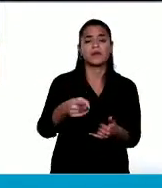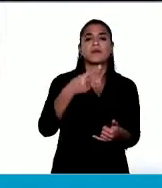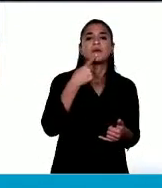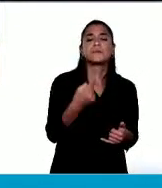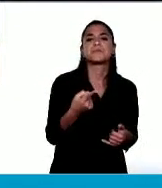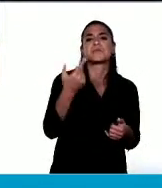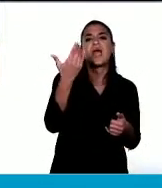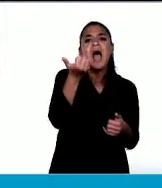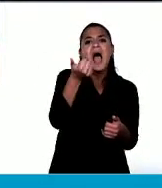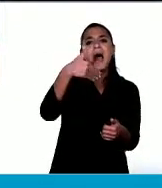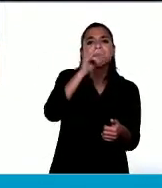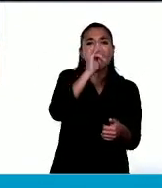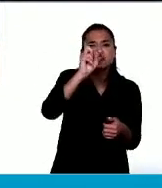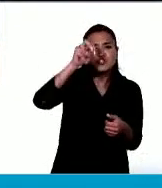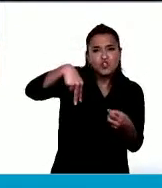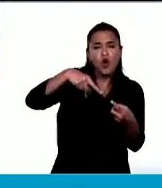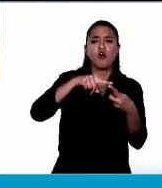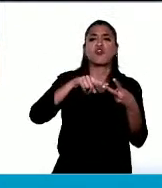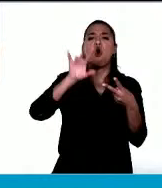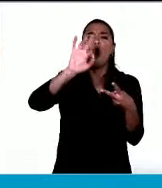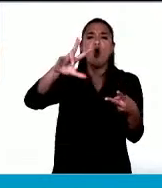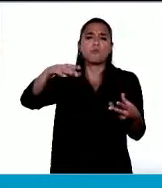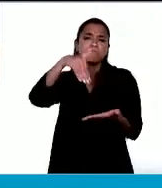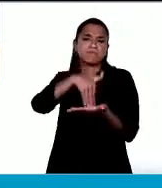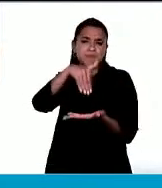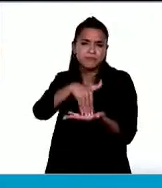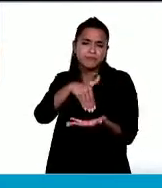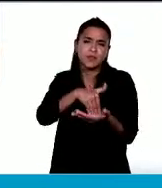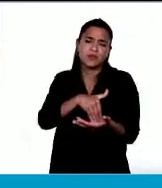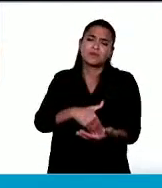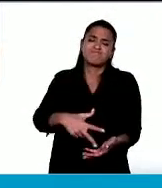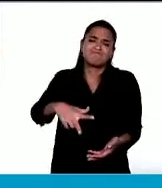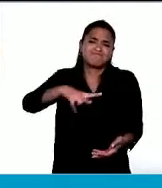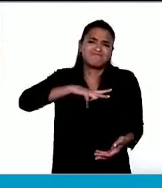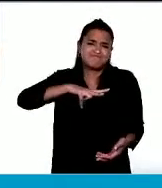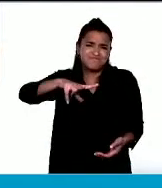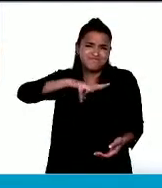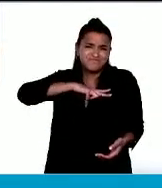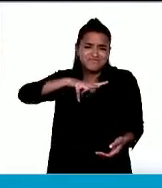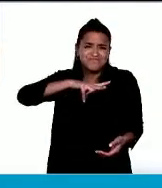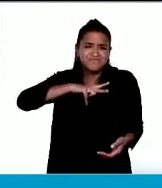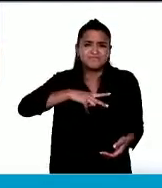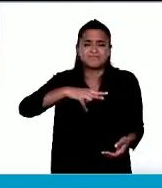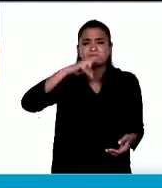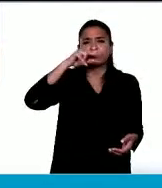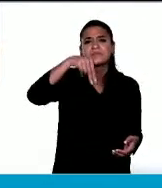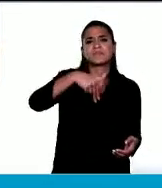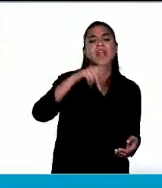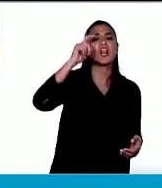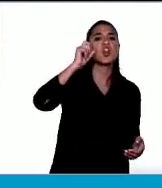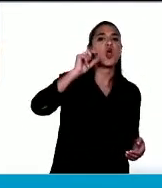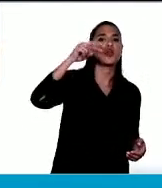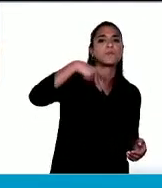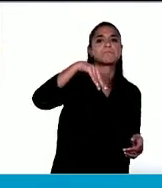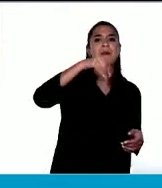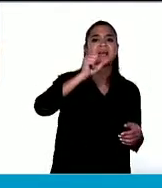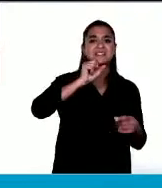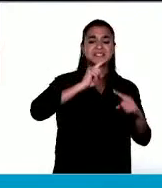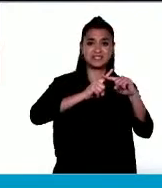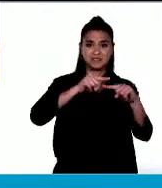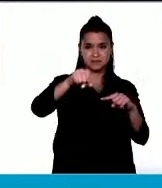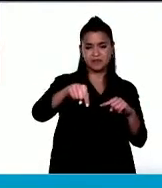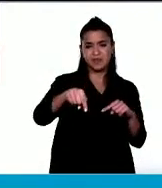de Amazon, el multimillonario, recontra multimillonario, Elon Musk, entre los magnates capitalistas